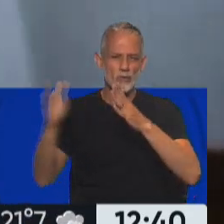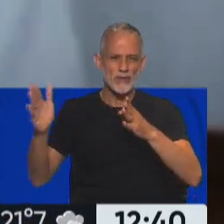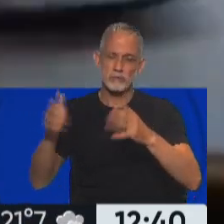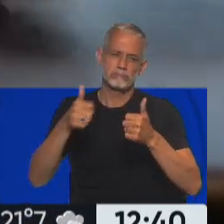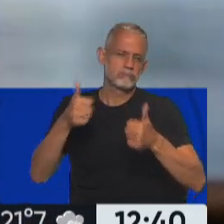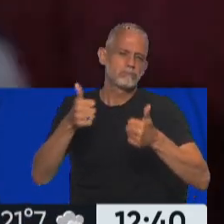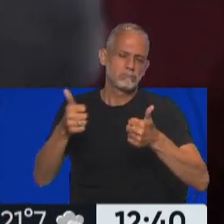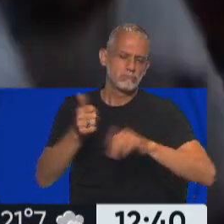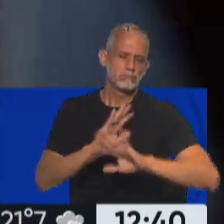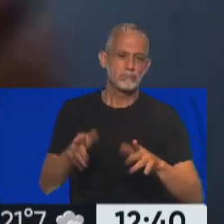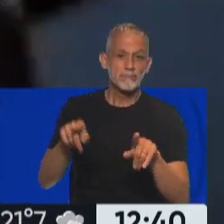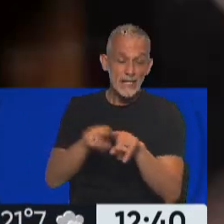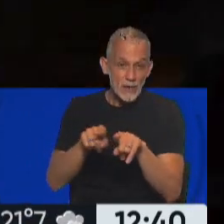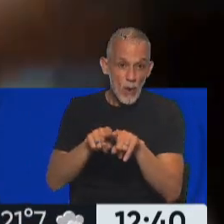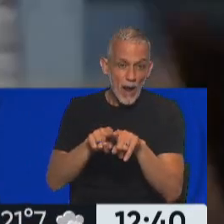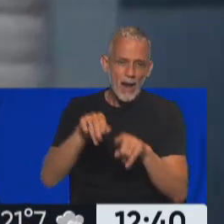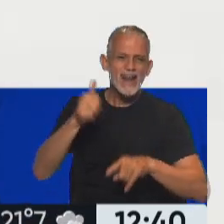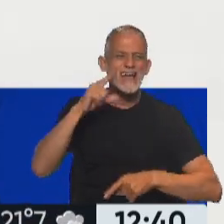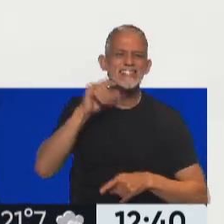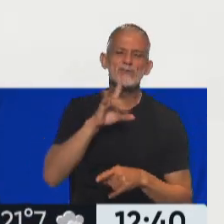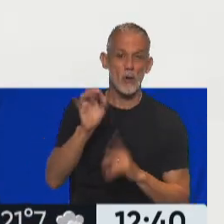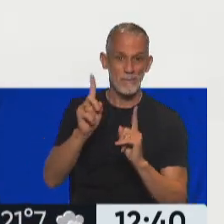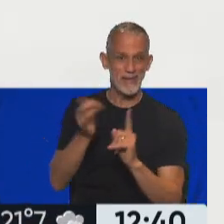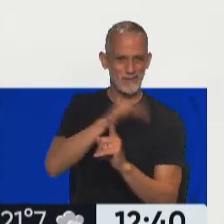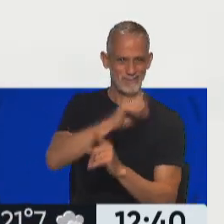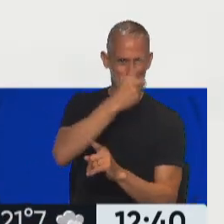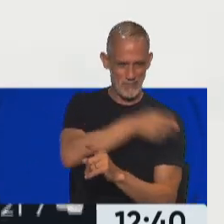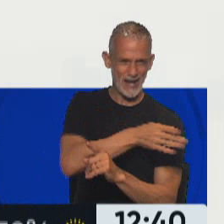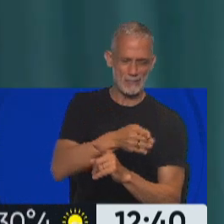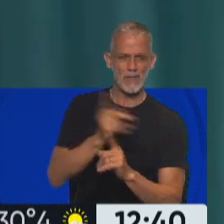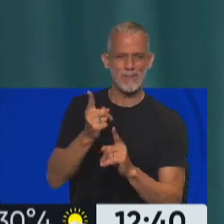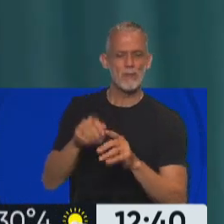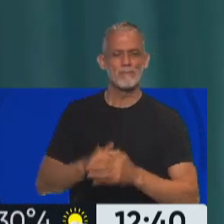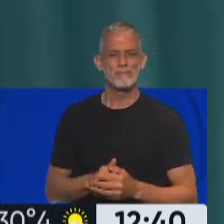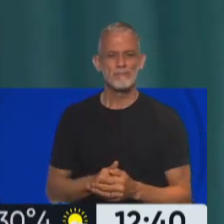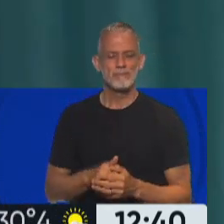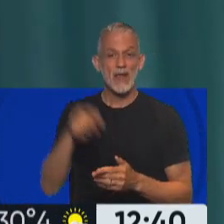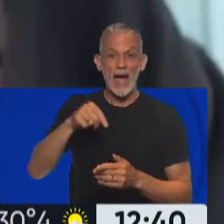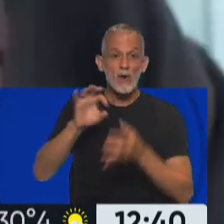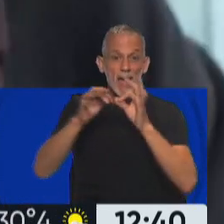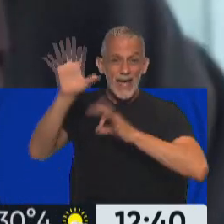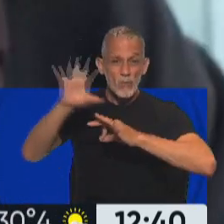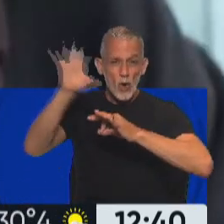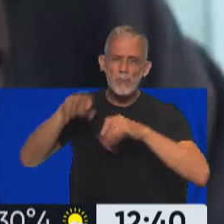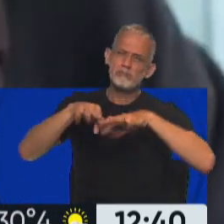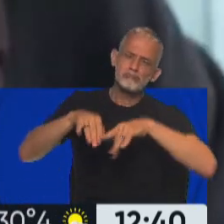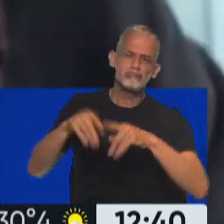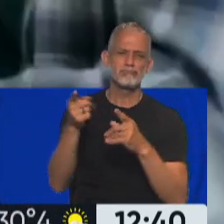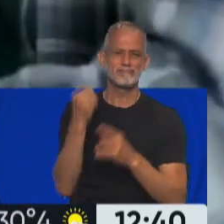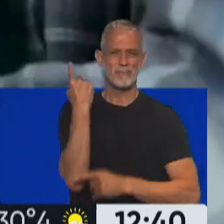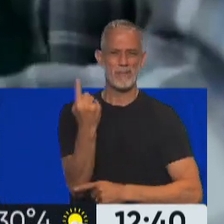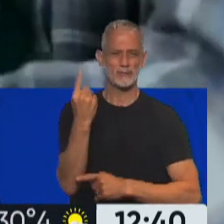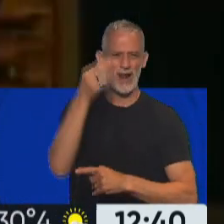un éxito. Lo mismo que está Nachito Saralegui, uno de los protagonistas, ahí lo vemos, el tecladista, está en estos días en Europa haciendo presentaciones con su